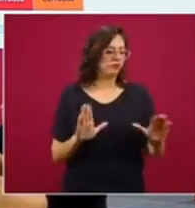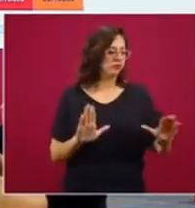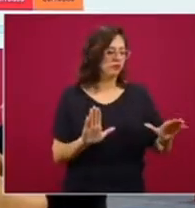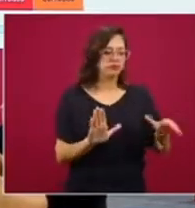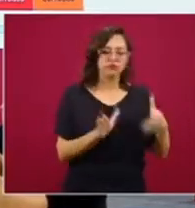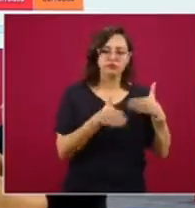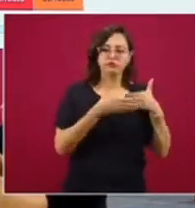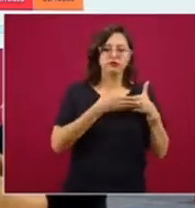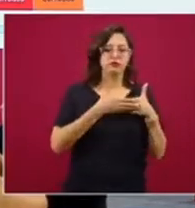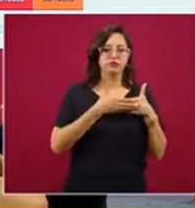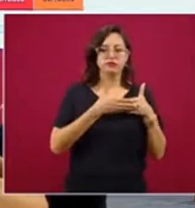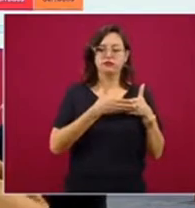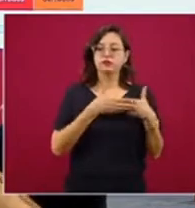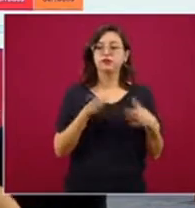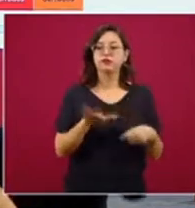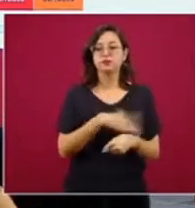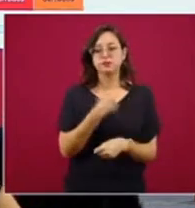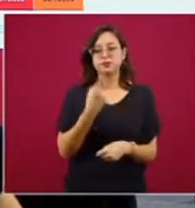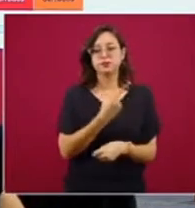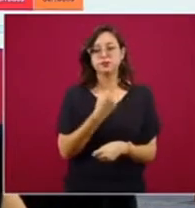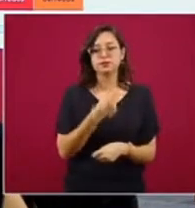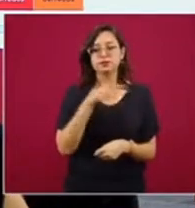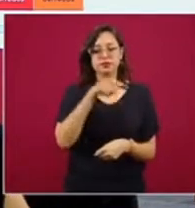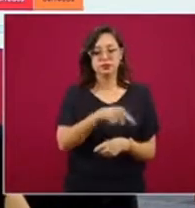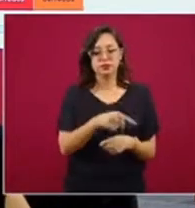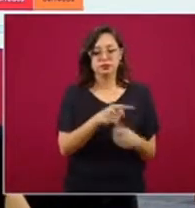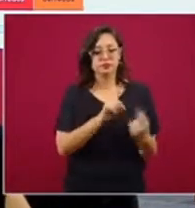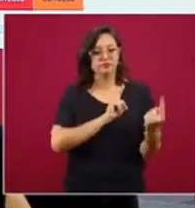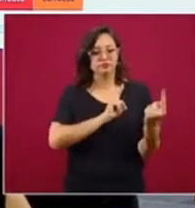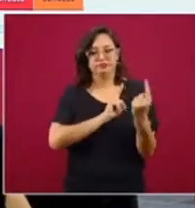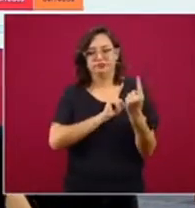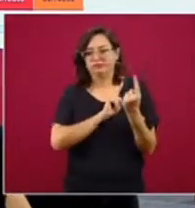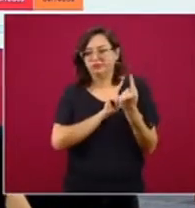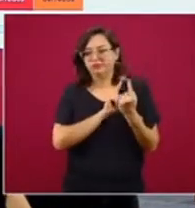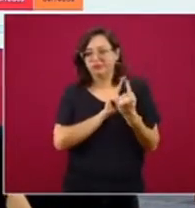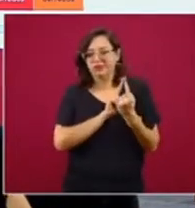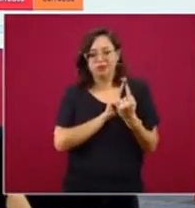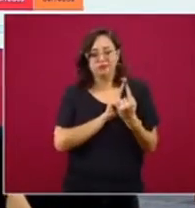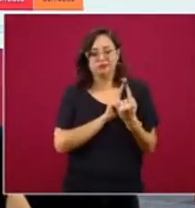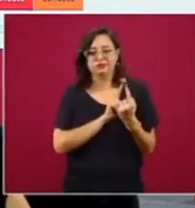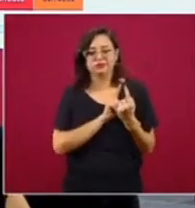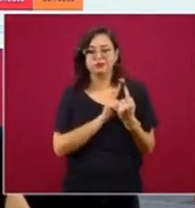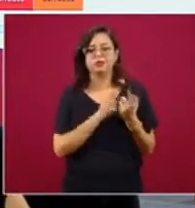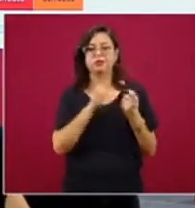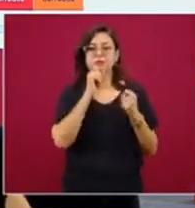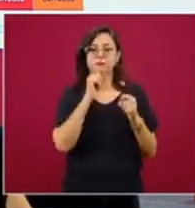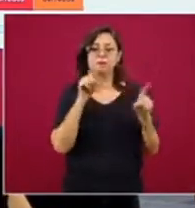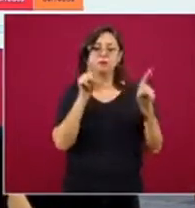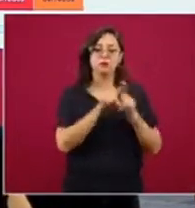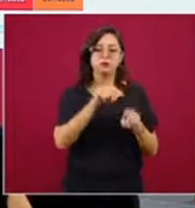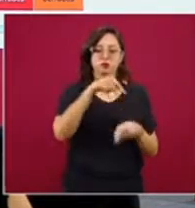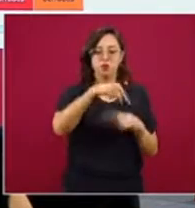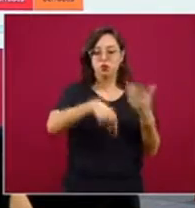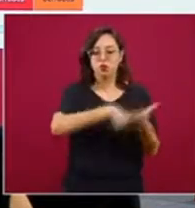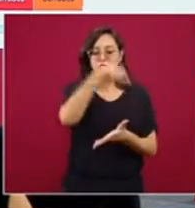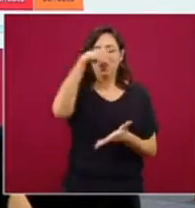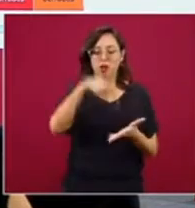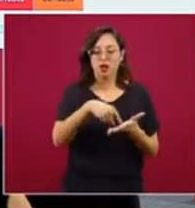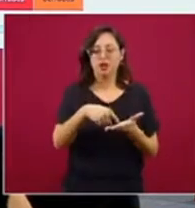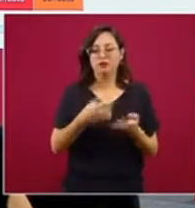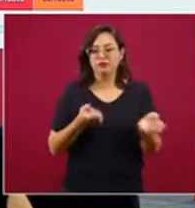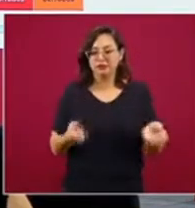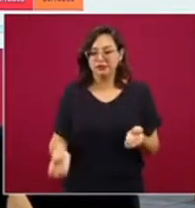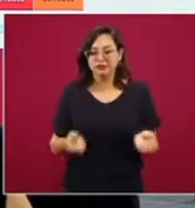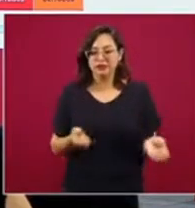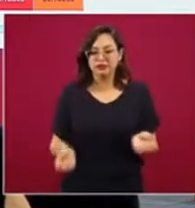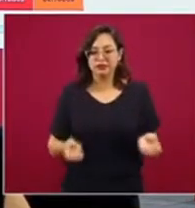las características de uso de estos establecimientos. Es una proximidad estrecha es también un sitio donde, por la naturaleza de la actividad